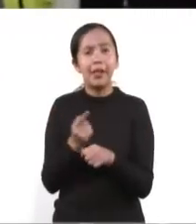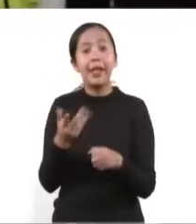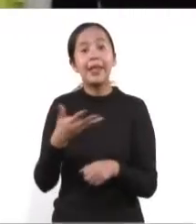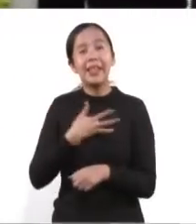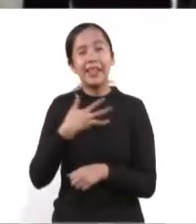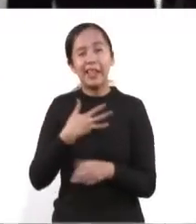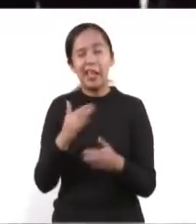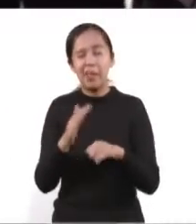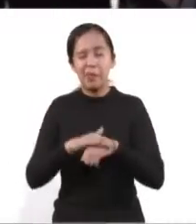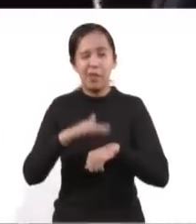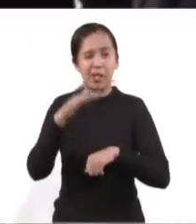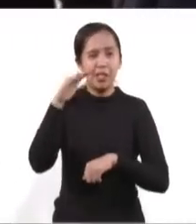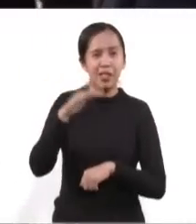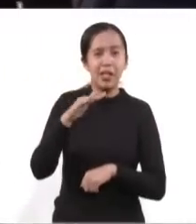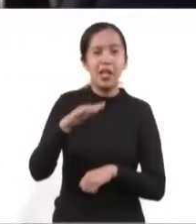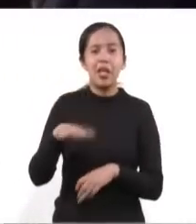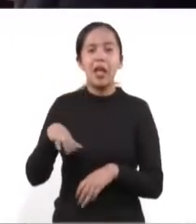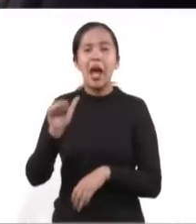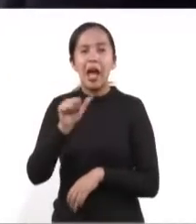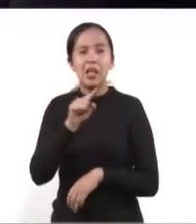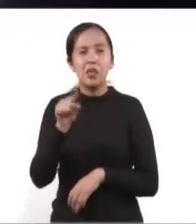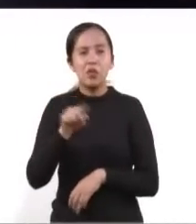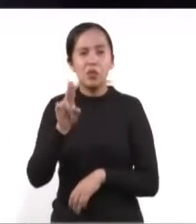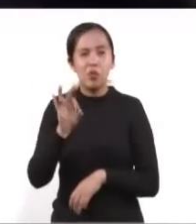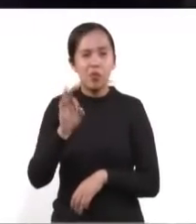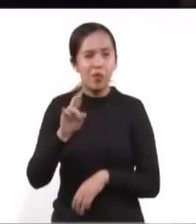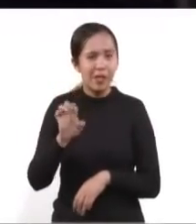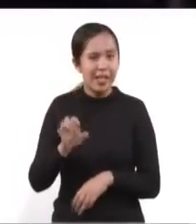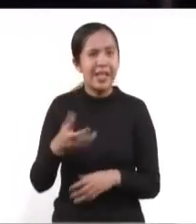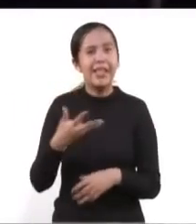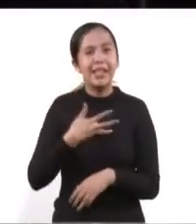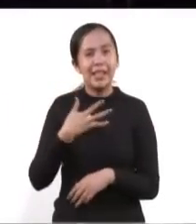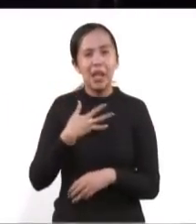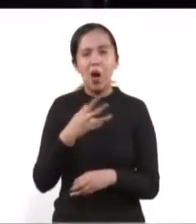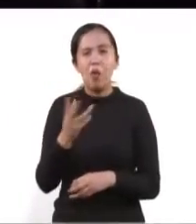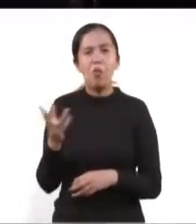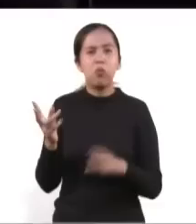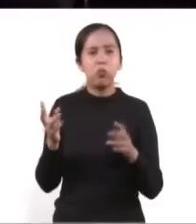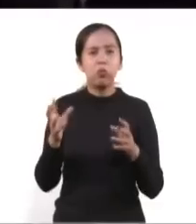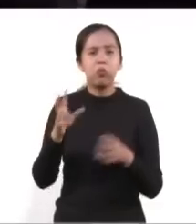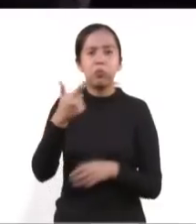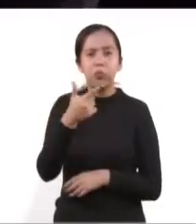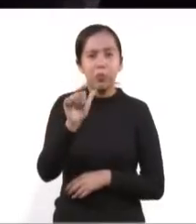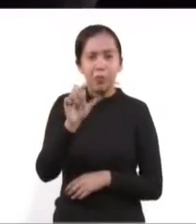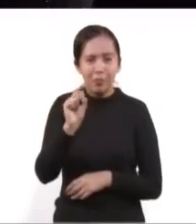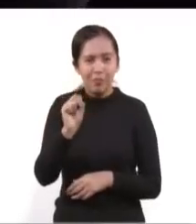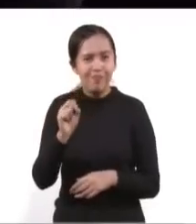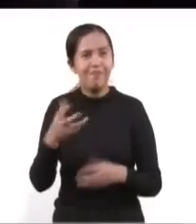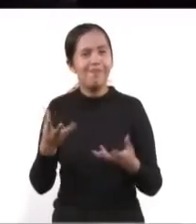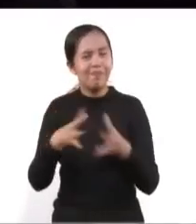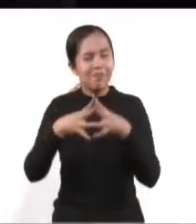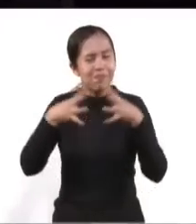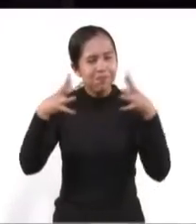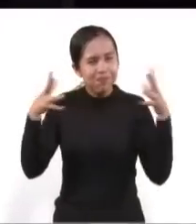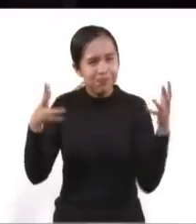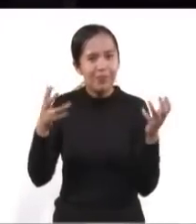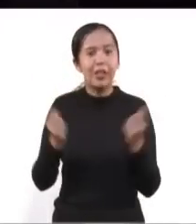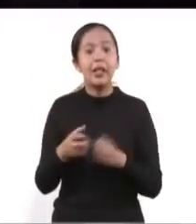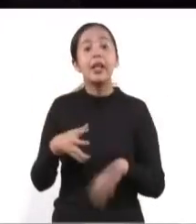azufre, que es un gas altamente aislante. Entonces aquí mismo hace la función de